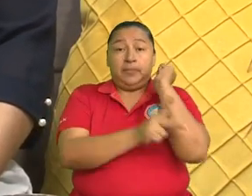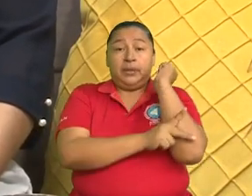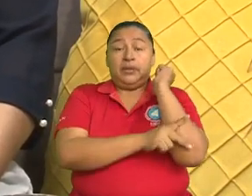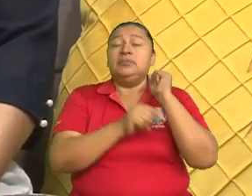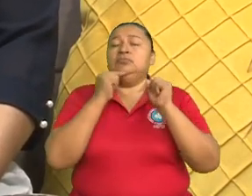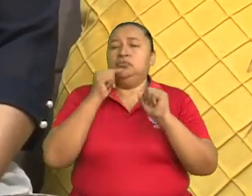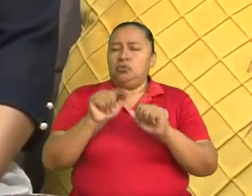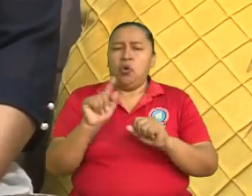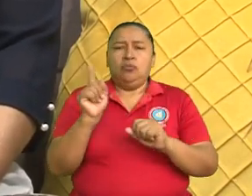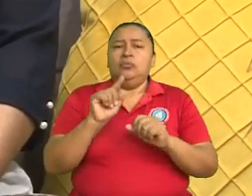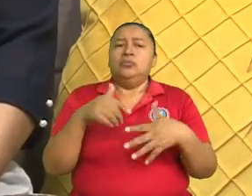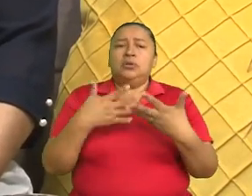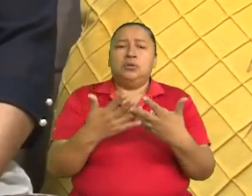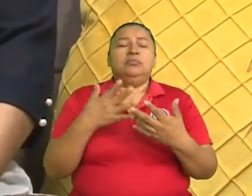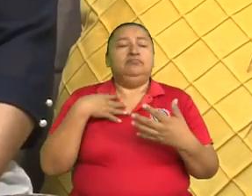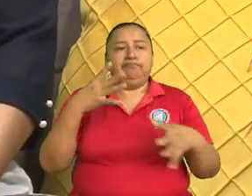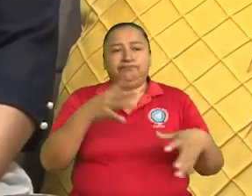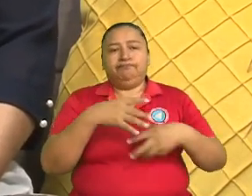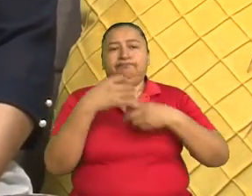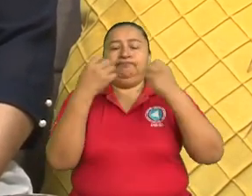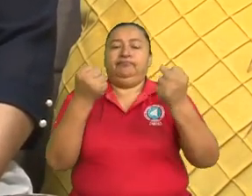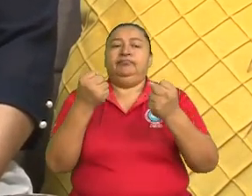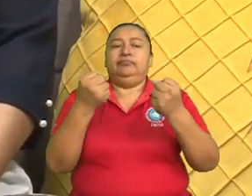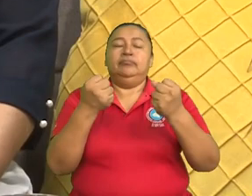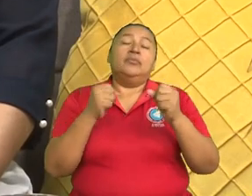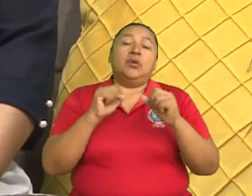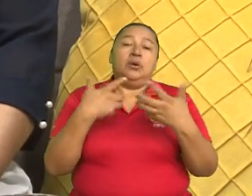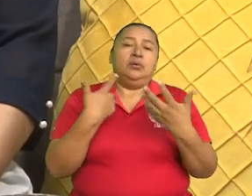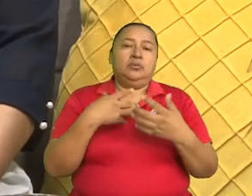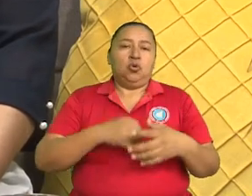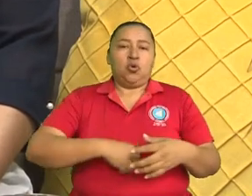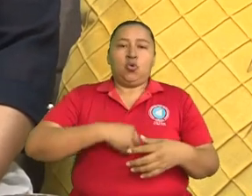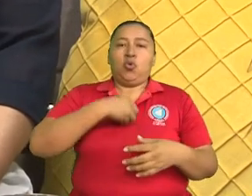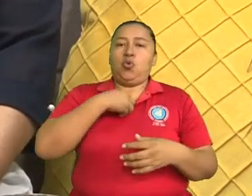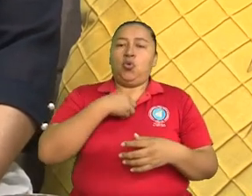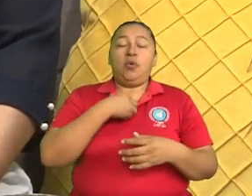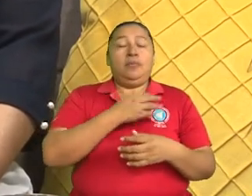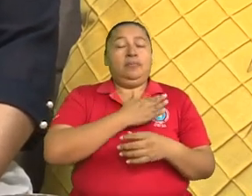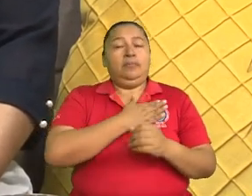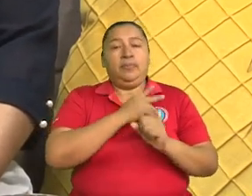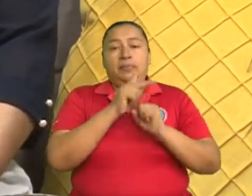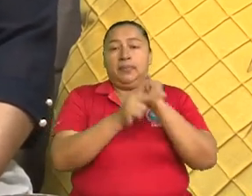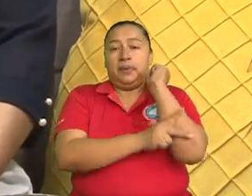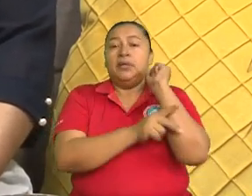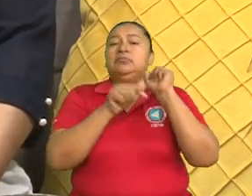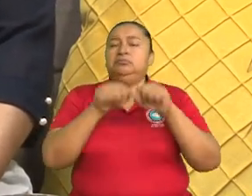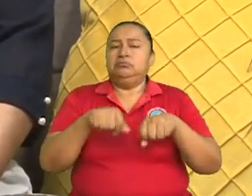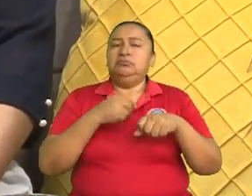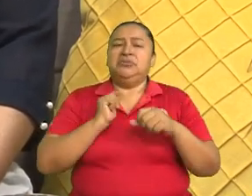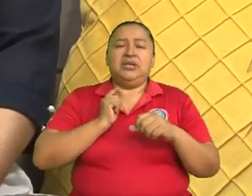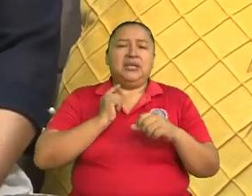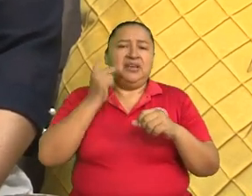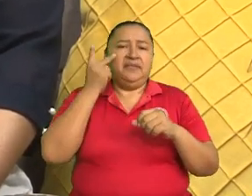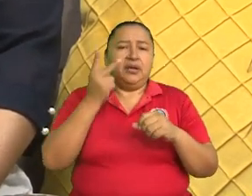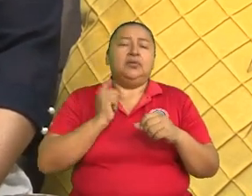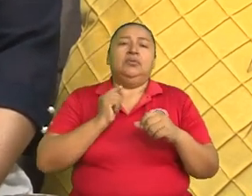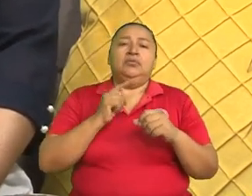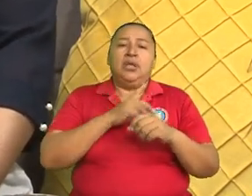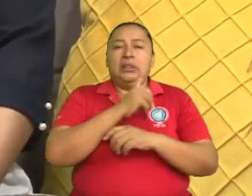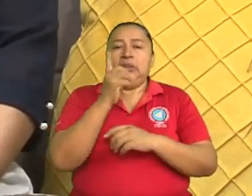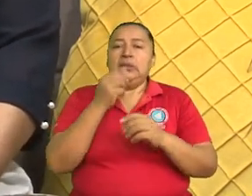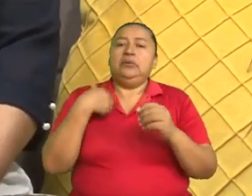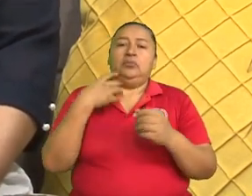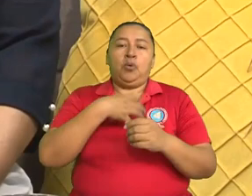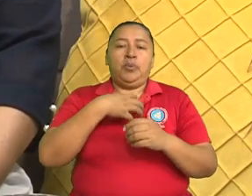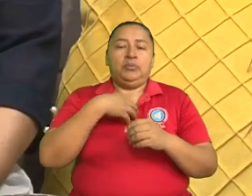la... de rescate de valores patrios, de amor, orgullo patrio realmente, todo lo que tiene que ver con el rescate de la identidad nacional, que nosotros